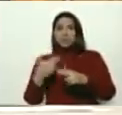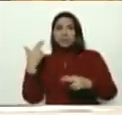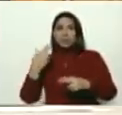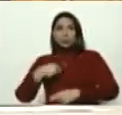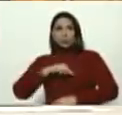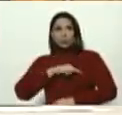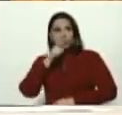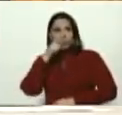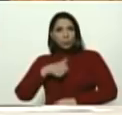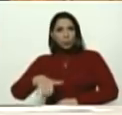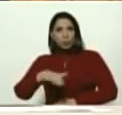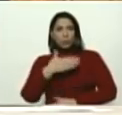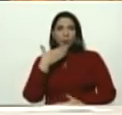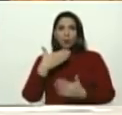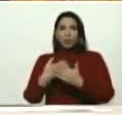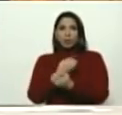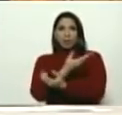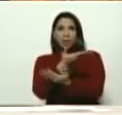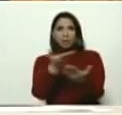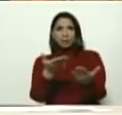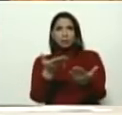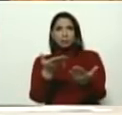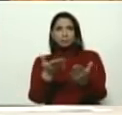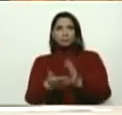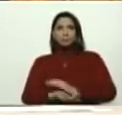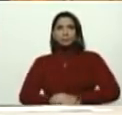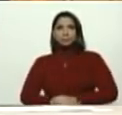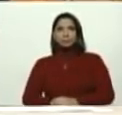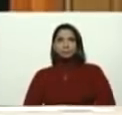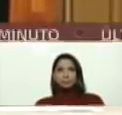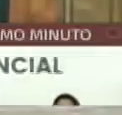población. Muchísimas gracias y buenas noches.